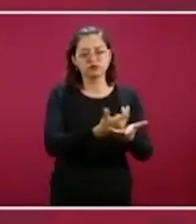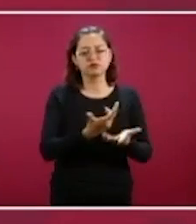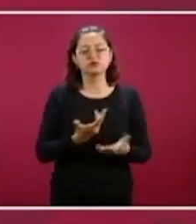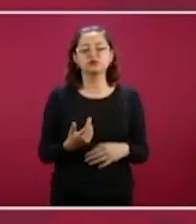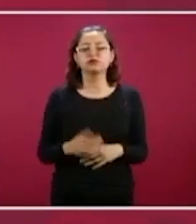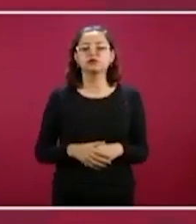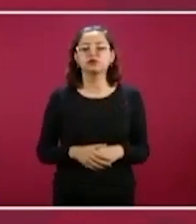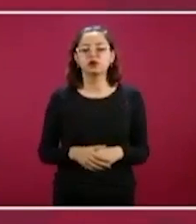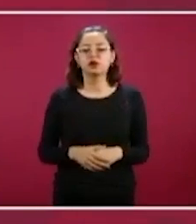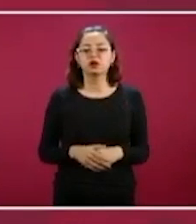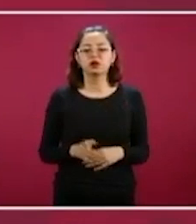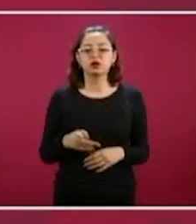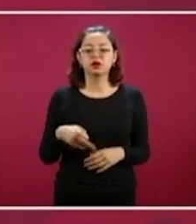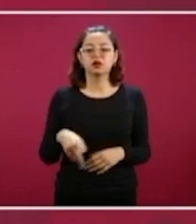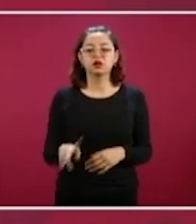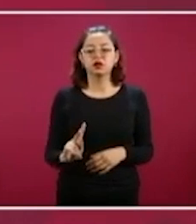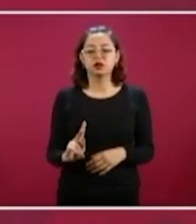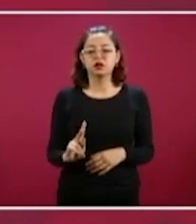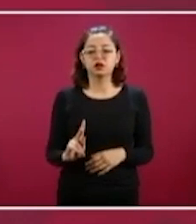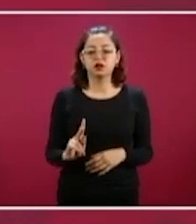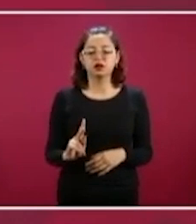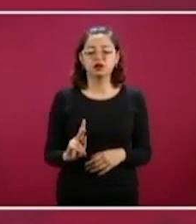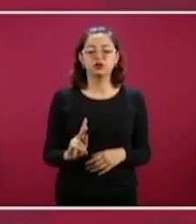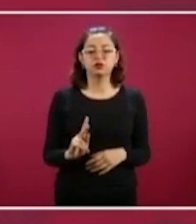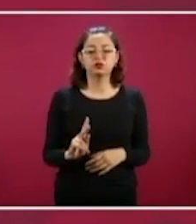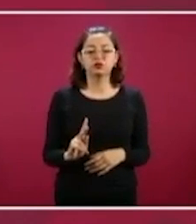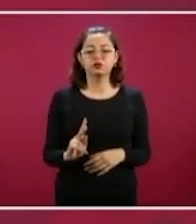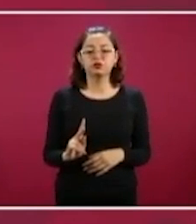pero al mismo tiempo